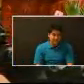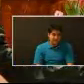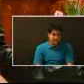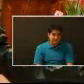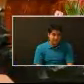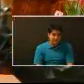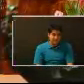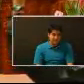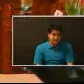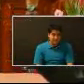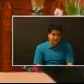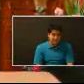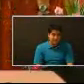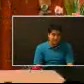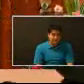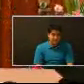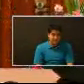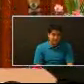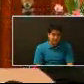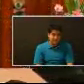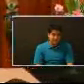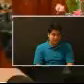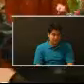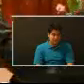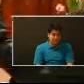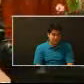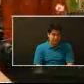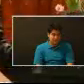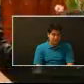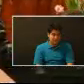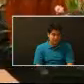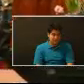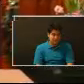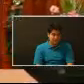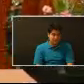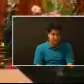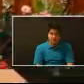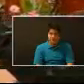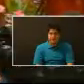despertar a los valientes. ¿O no? ¿O no? ¿Cuántos?